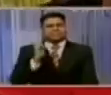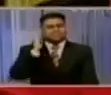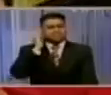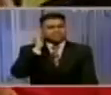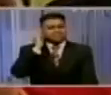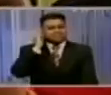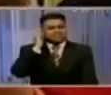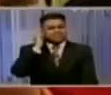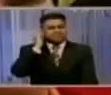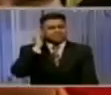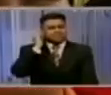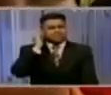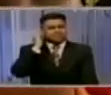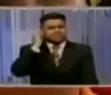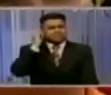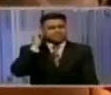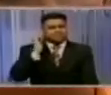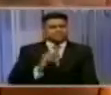Pero